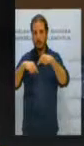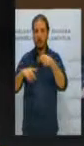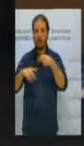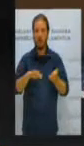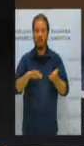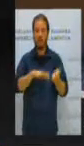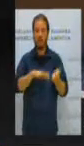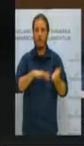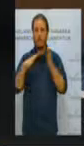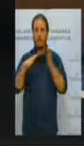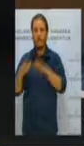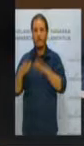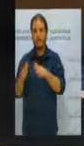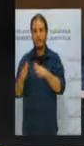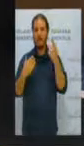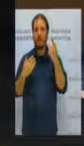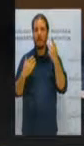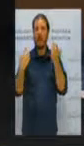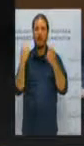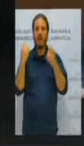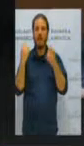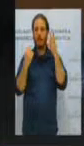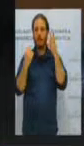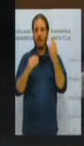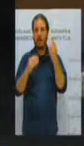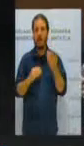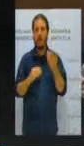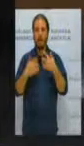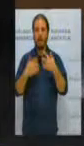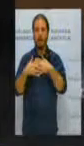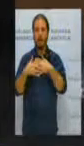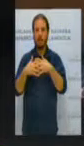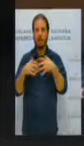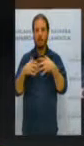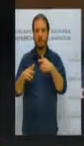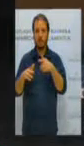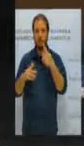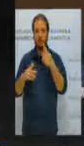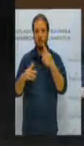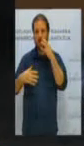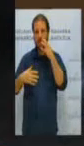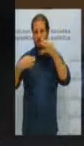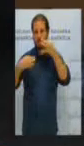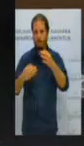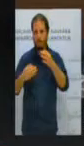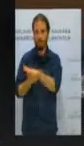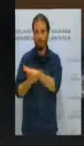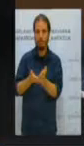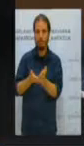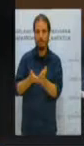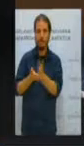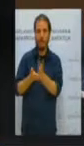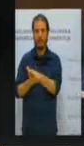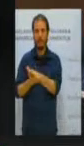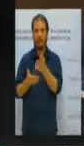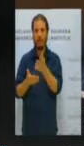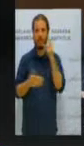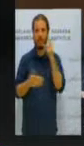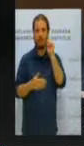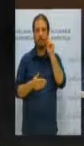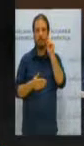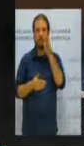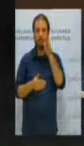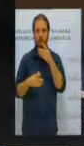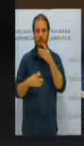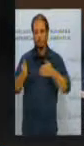ciertas actividades industriales, pues en la práctica está separada de Pamplona por una gran arteria de tráfico, la